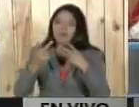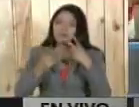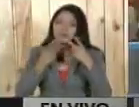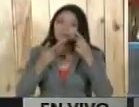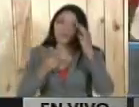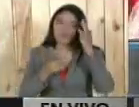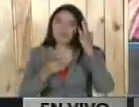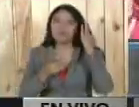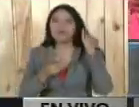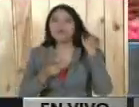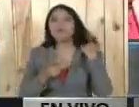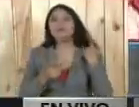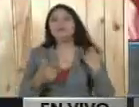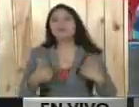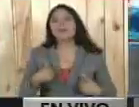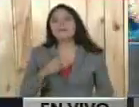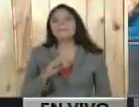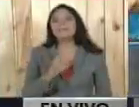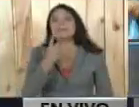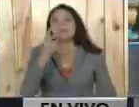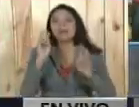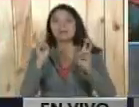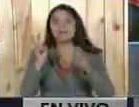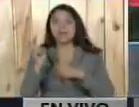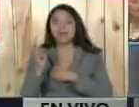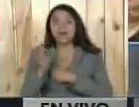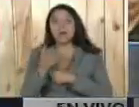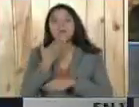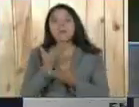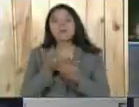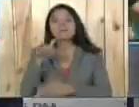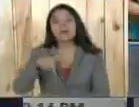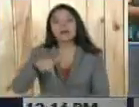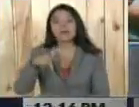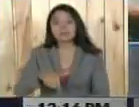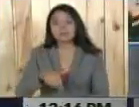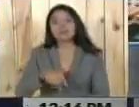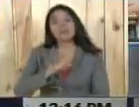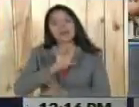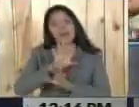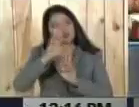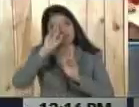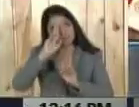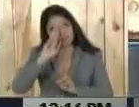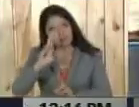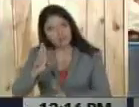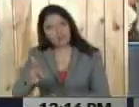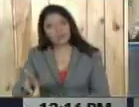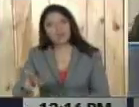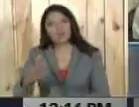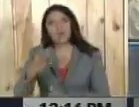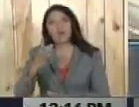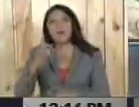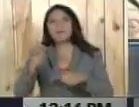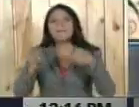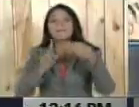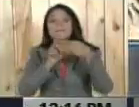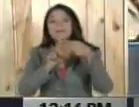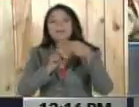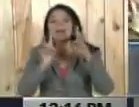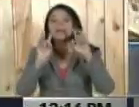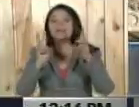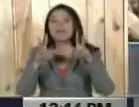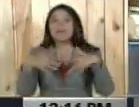Y me atrevo como primer punto proponer aquí, de manera muy respetuosa, un primer punto, el